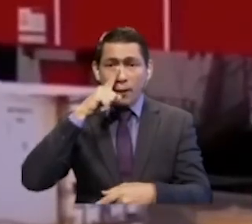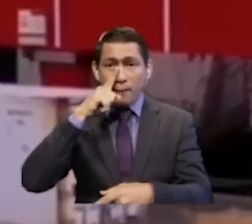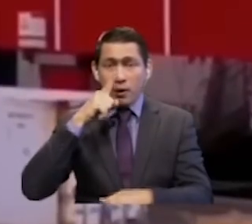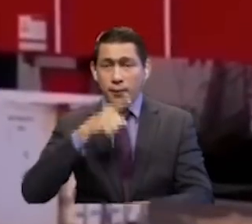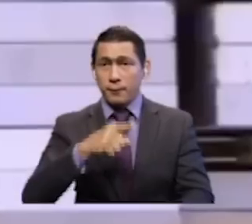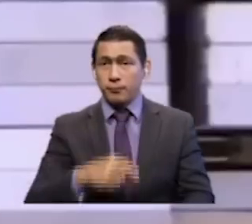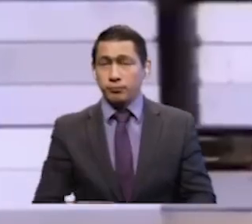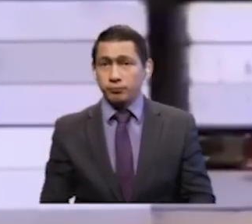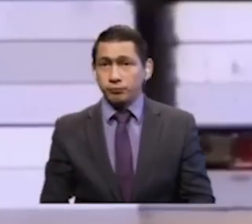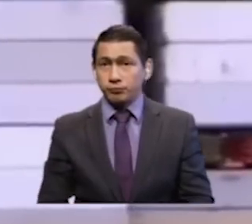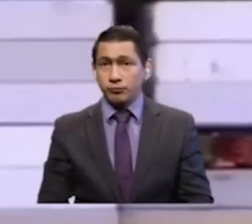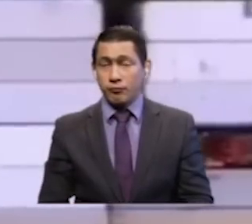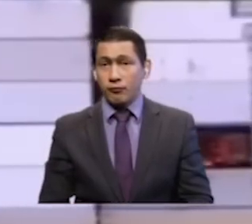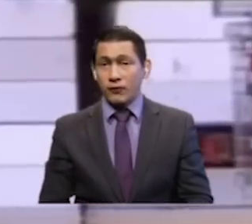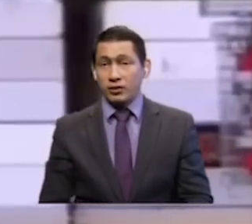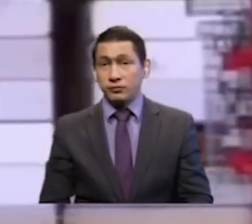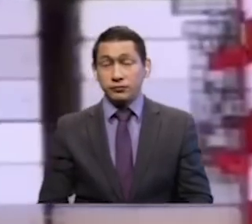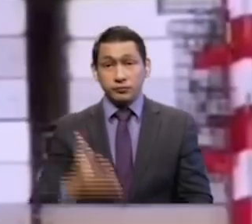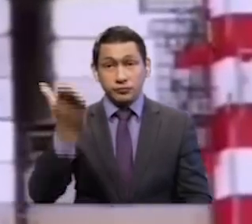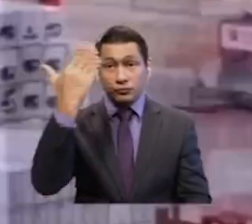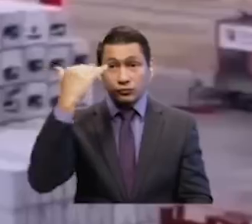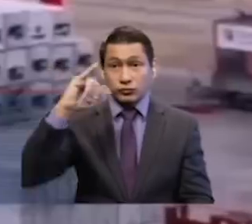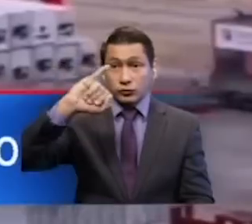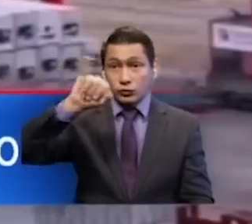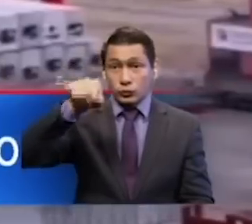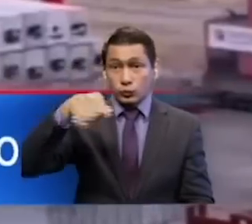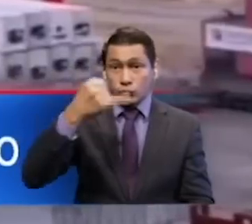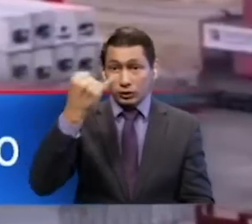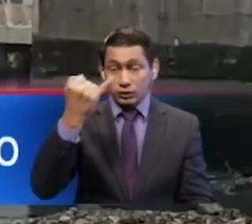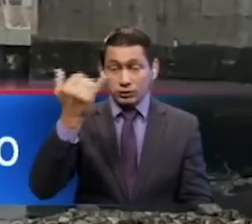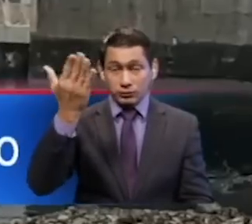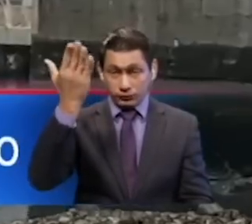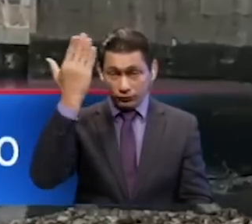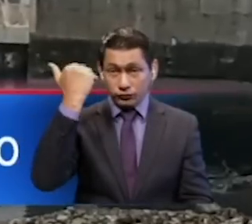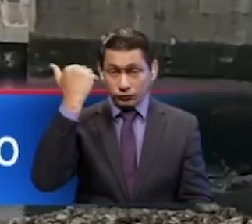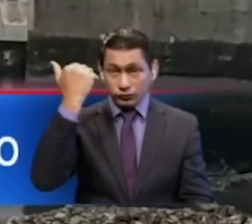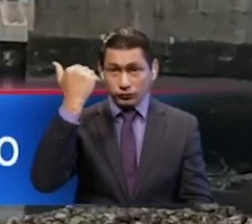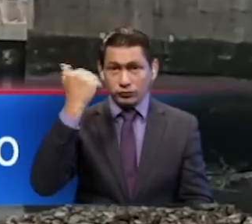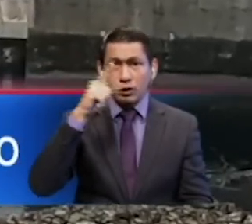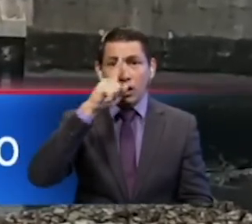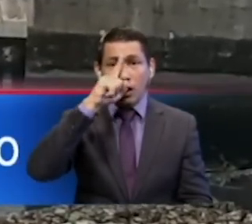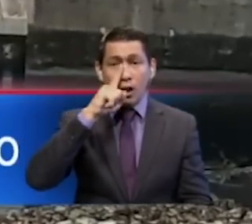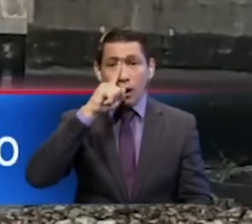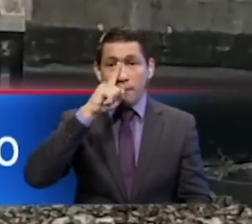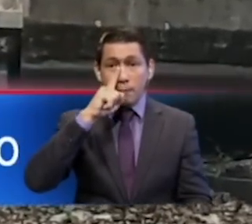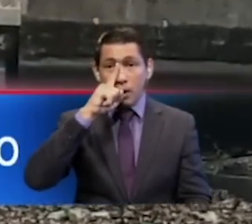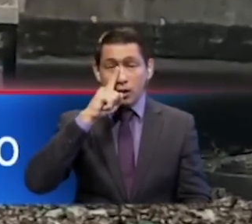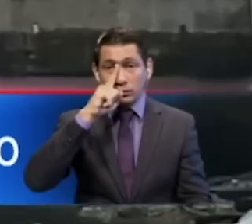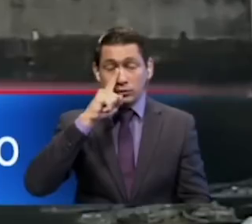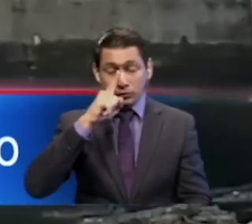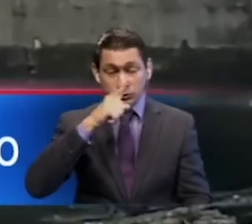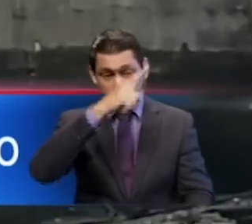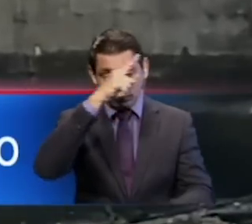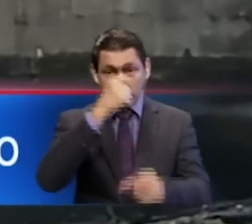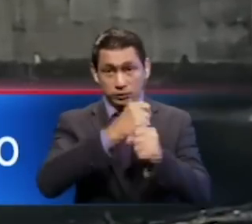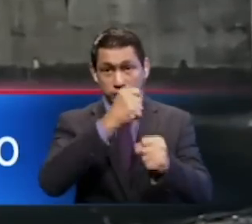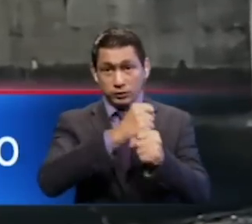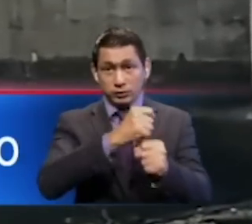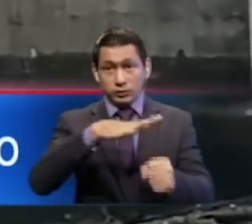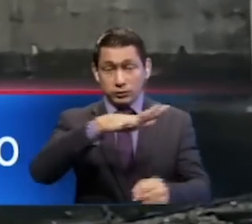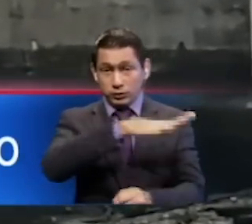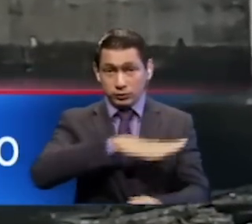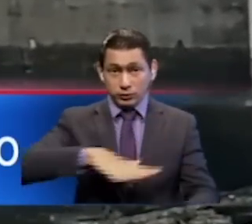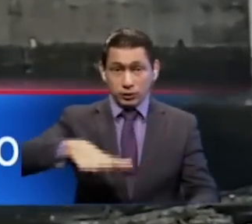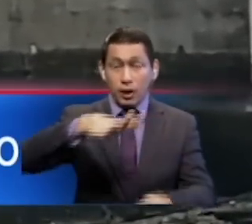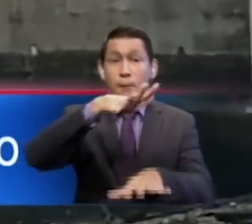La alerta se habría generado cuando el pasado jueves y viernes de la semana anterior, trabajadores de dos remolcadoras que laboraban en el puerto marítimo